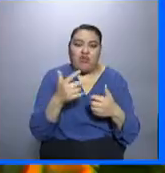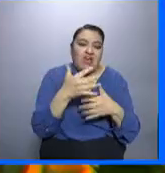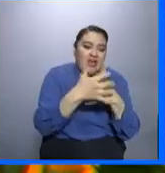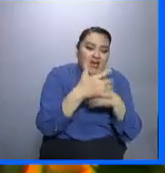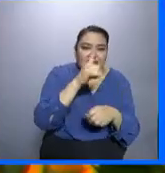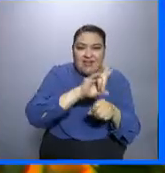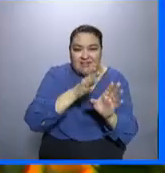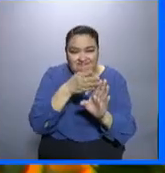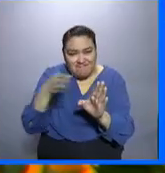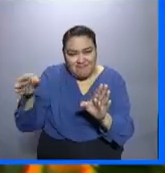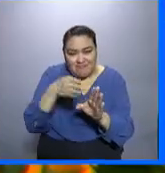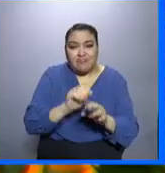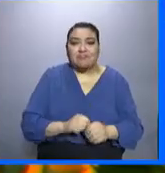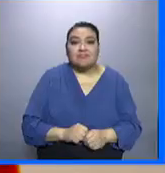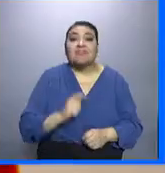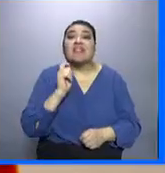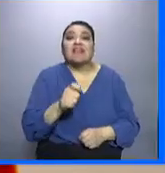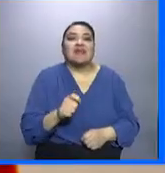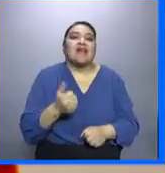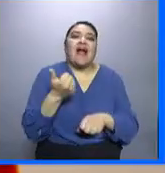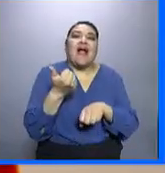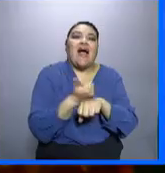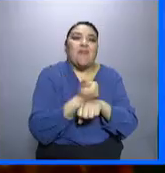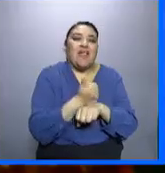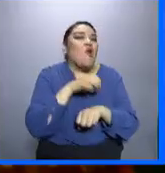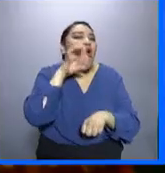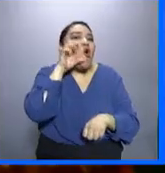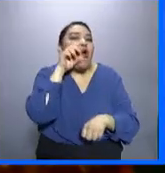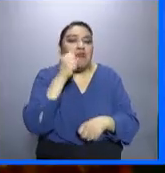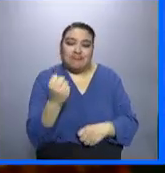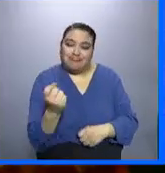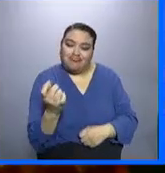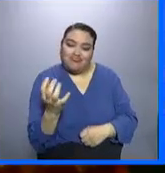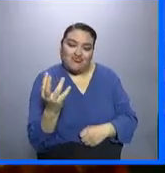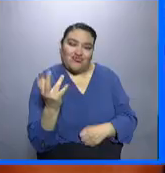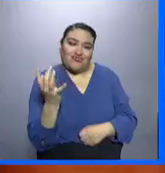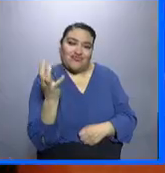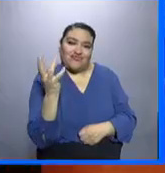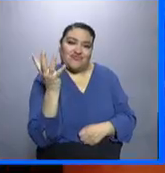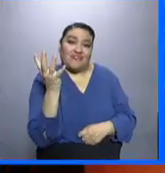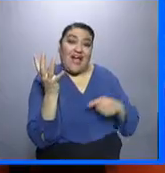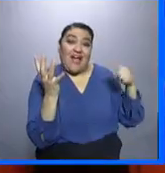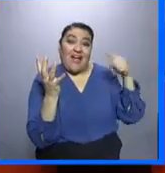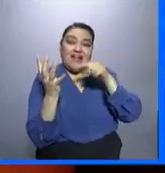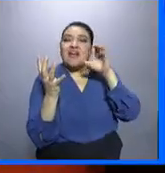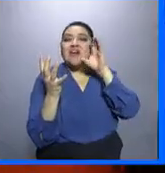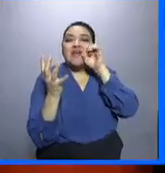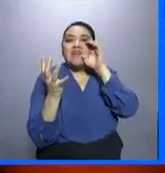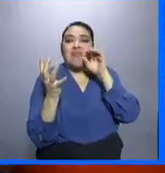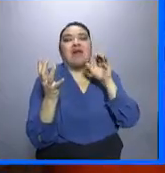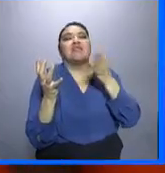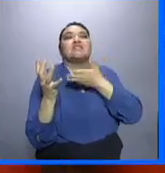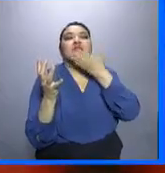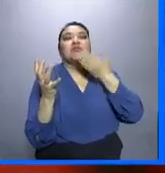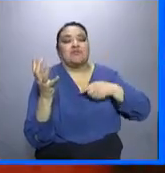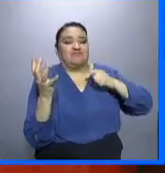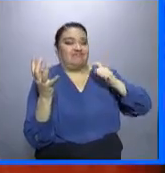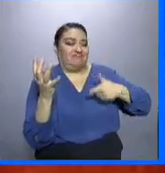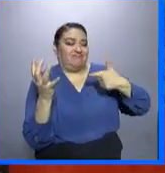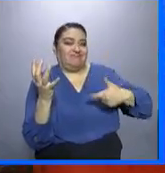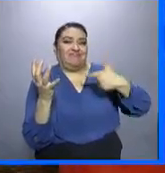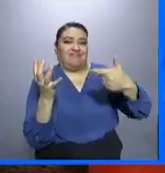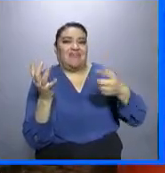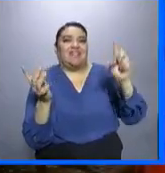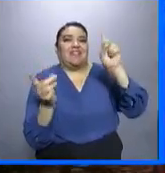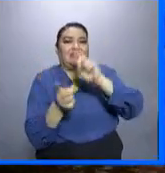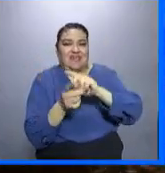días. Se trata del color amarillo y naranja que viste a todo México, el color de la tradición de una fecha especial,